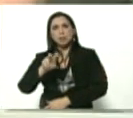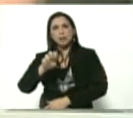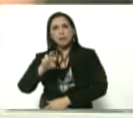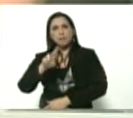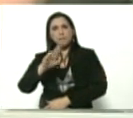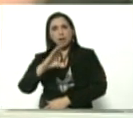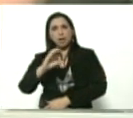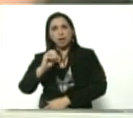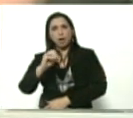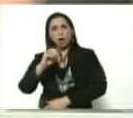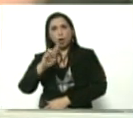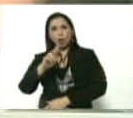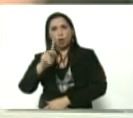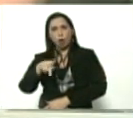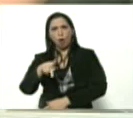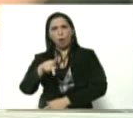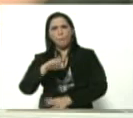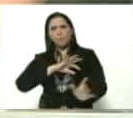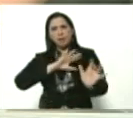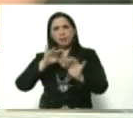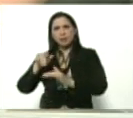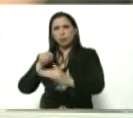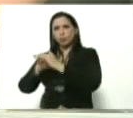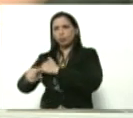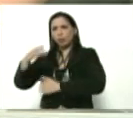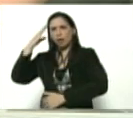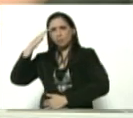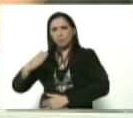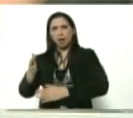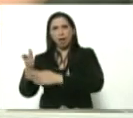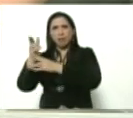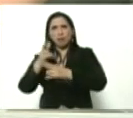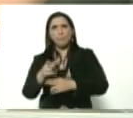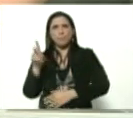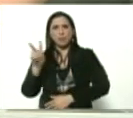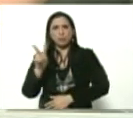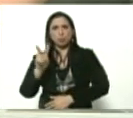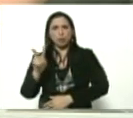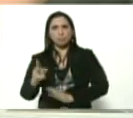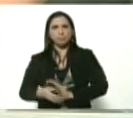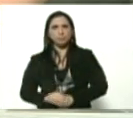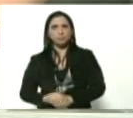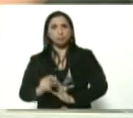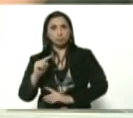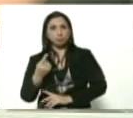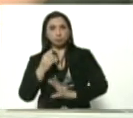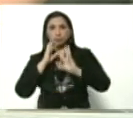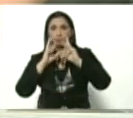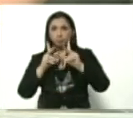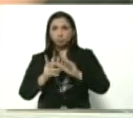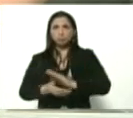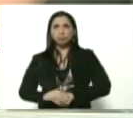para venir a una incursión armada en Venezuela. Este es el primer testimonio